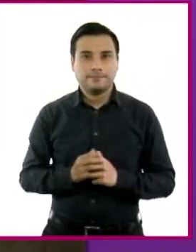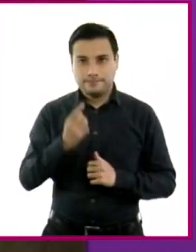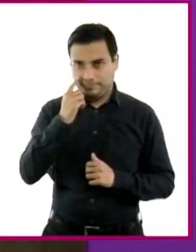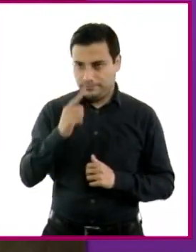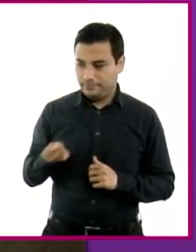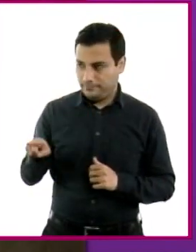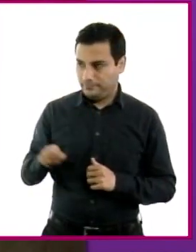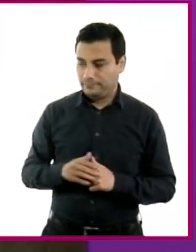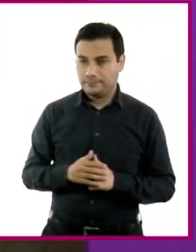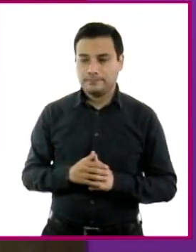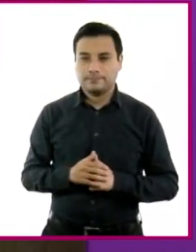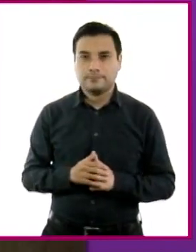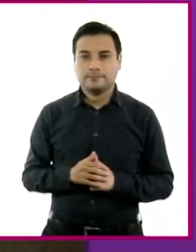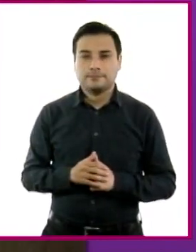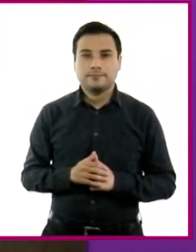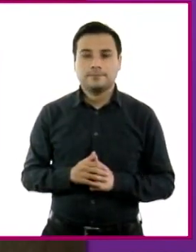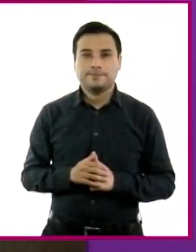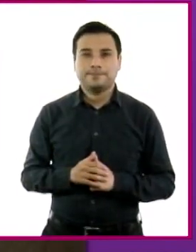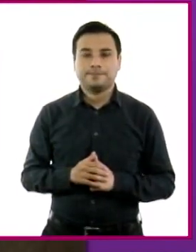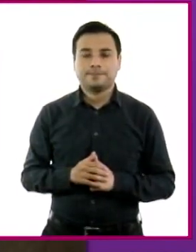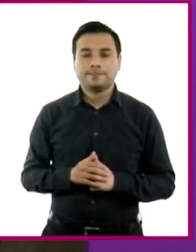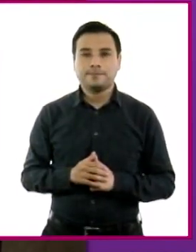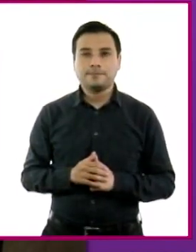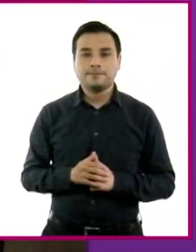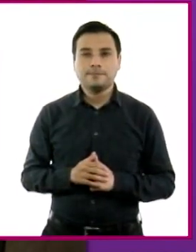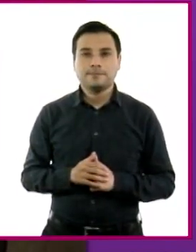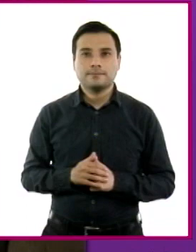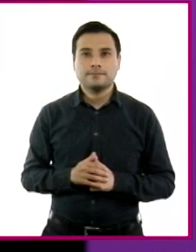We mustn't shout when we work together.